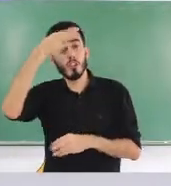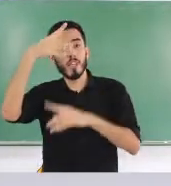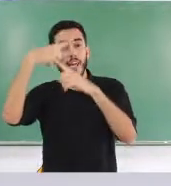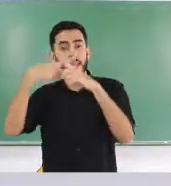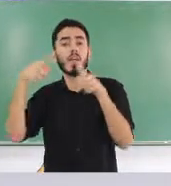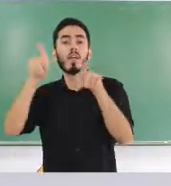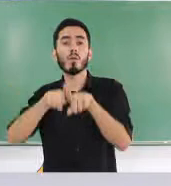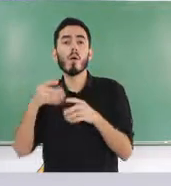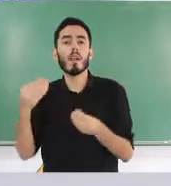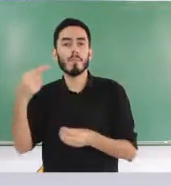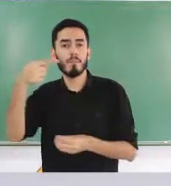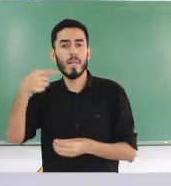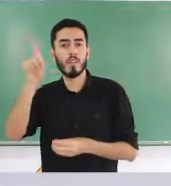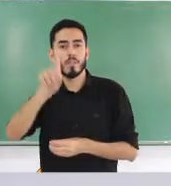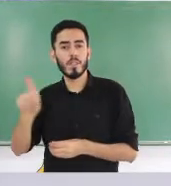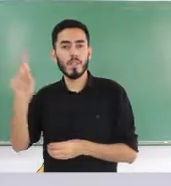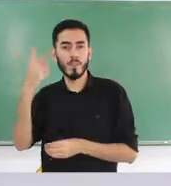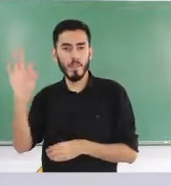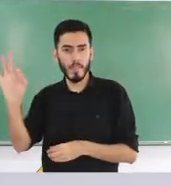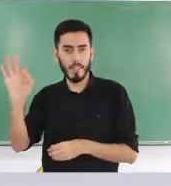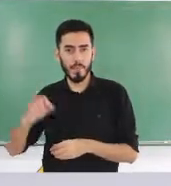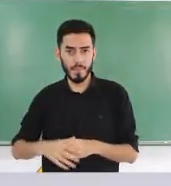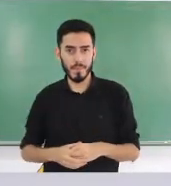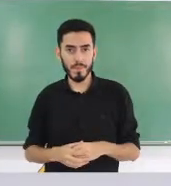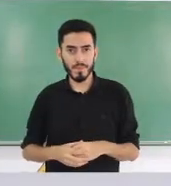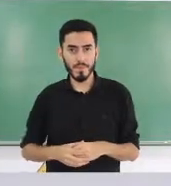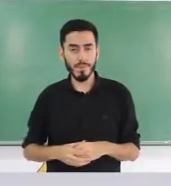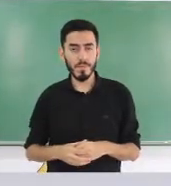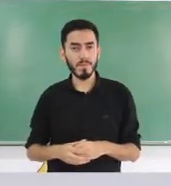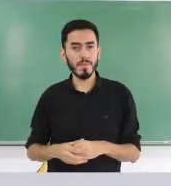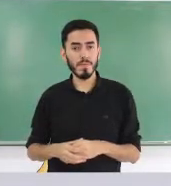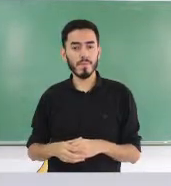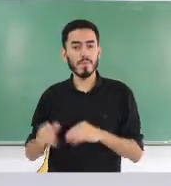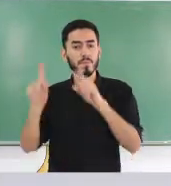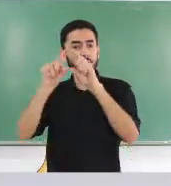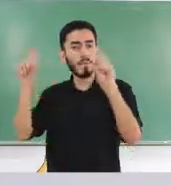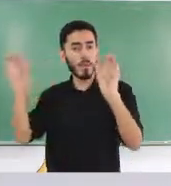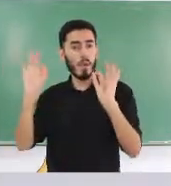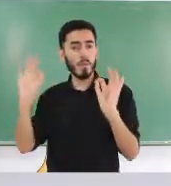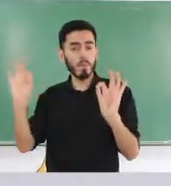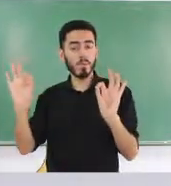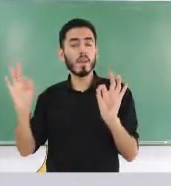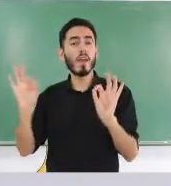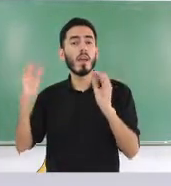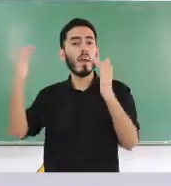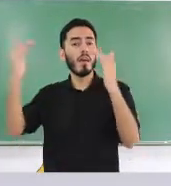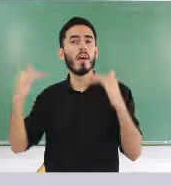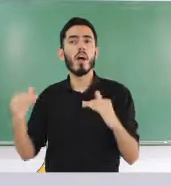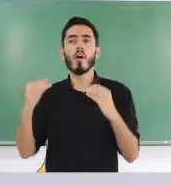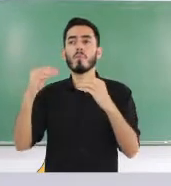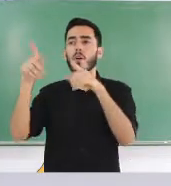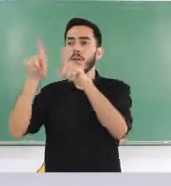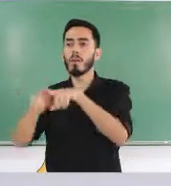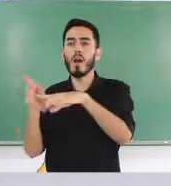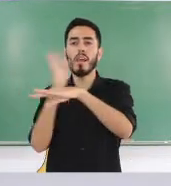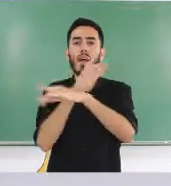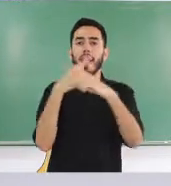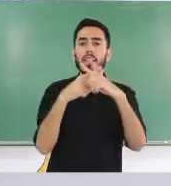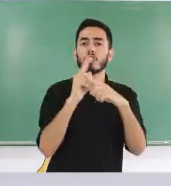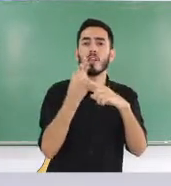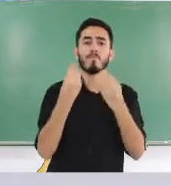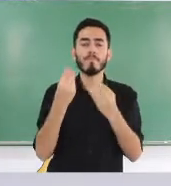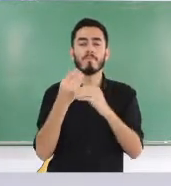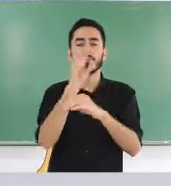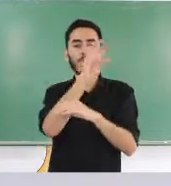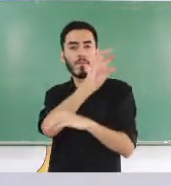a menos 120. Una vez que tengo esto, para despejar la X, lo que voy a hacer es